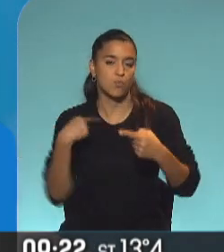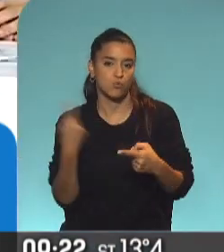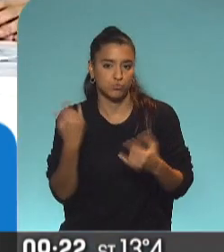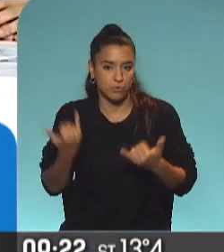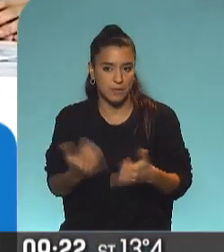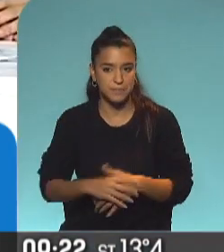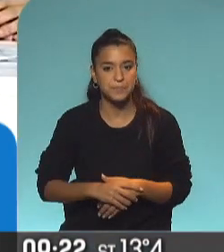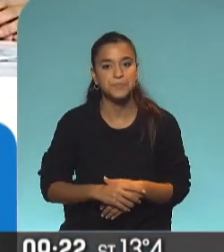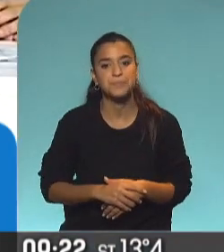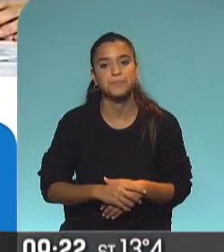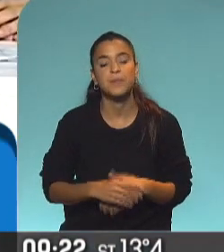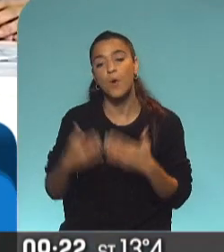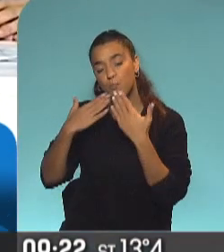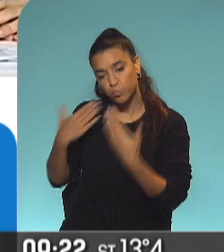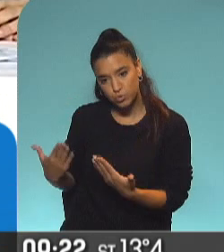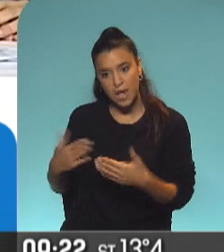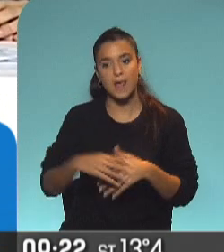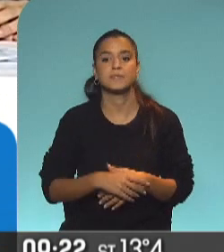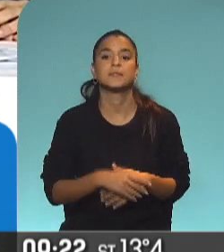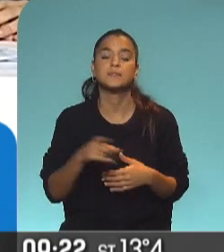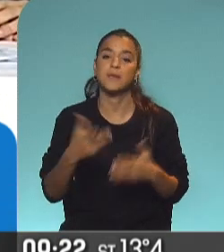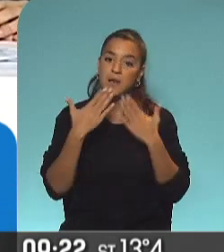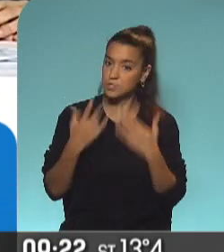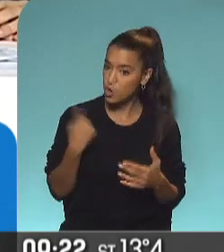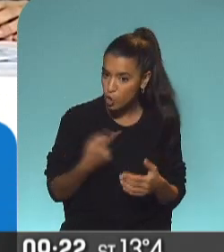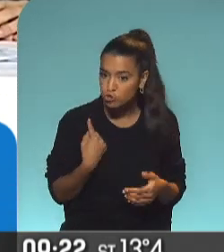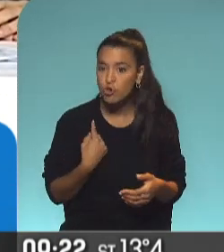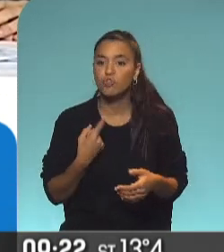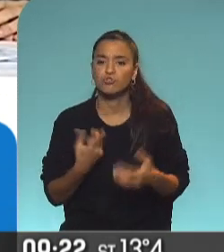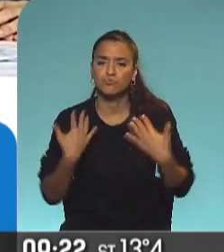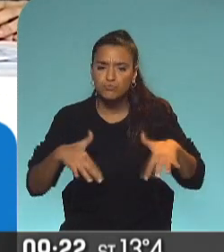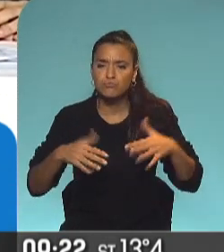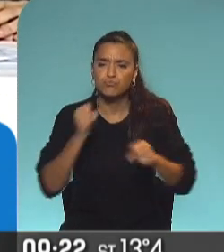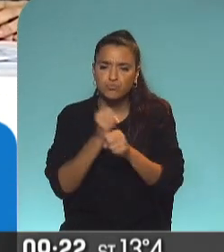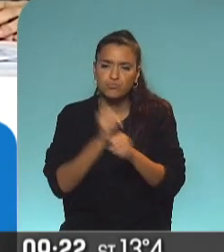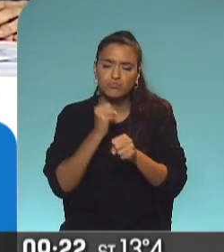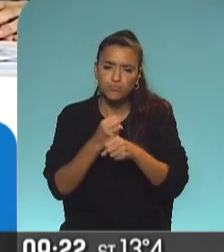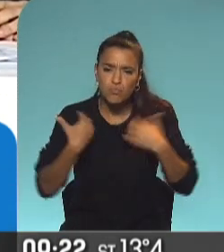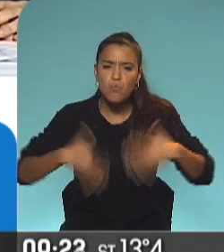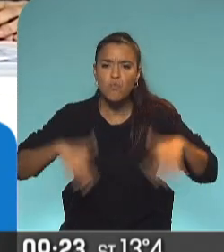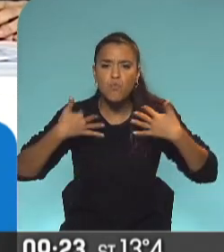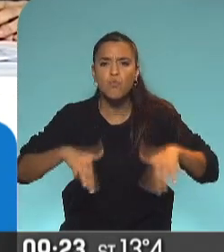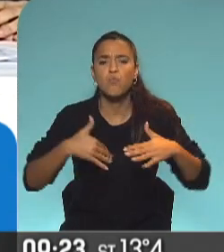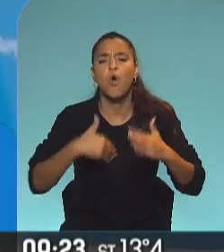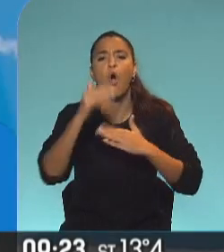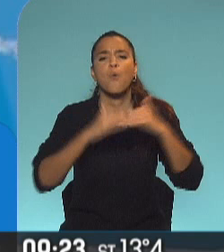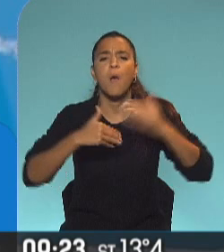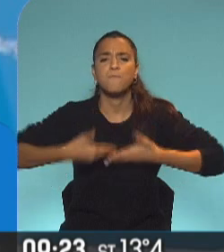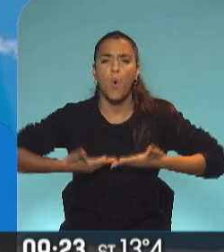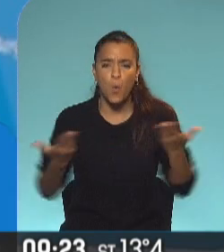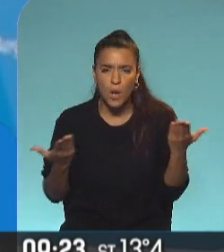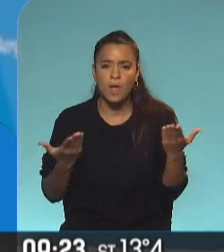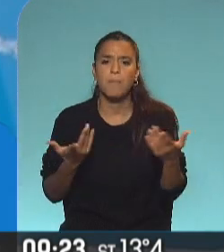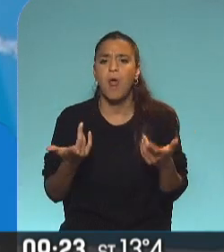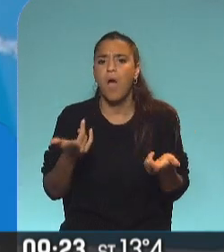propuesto. Muchas gracias. Los agradecidos somos nosotros. Inmenso es el trabajo que se ha realizado desde Obras Públicas para